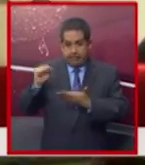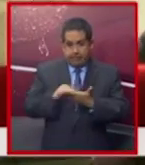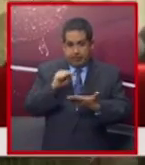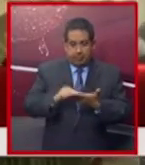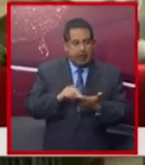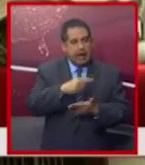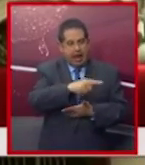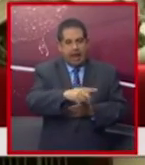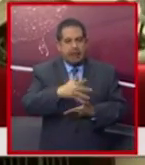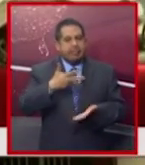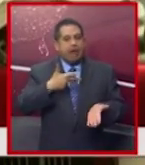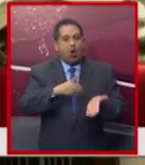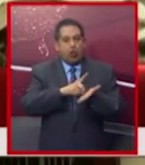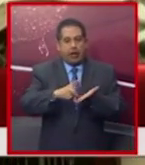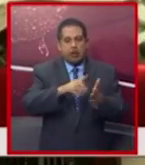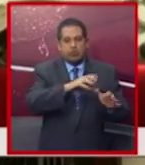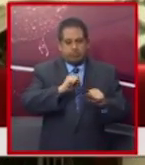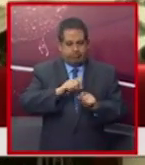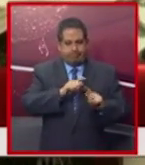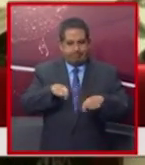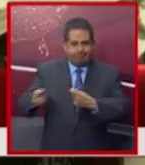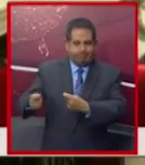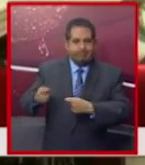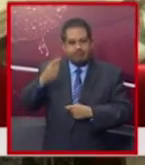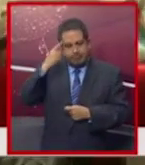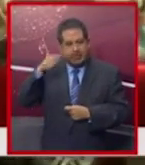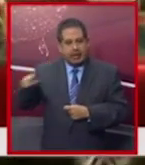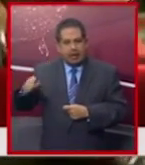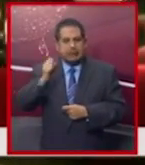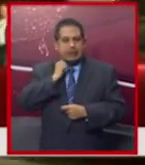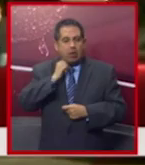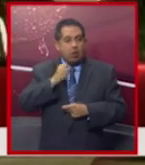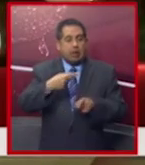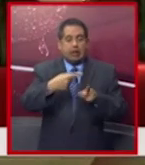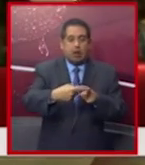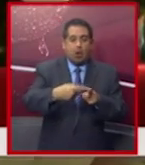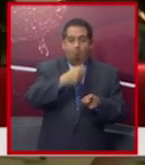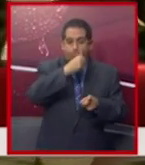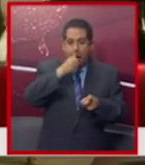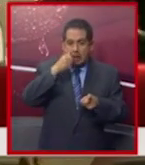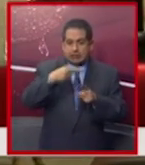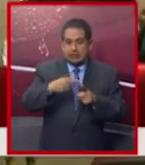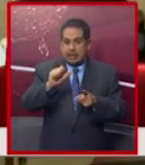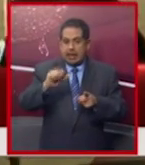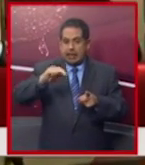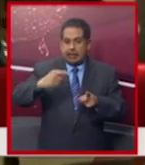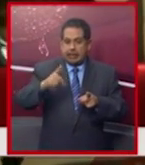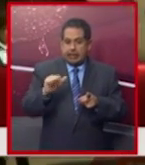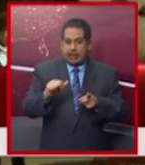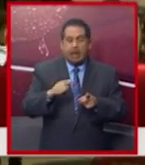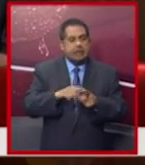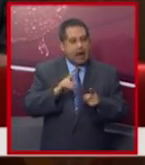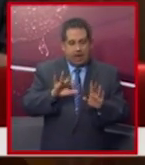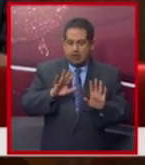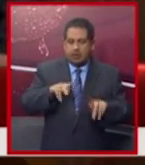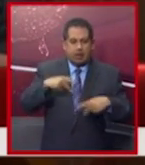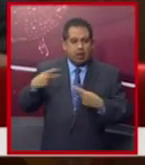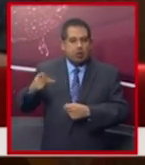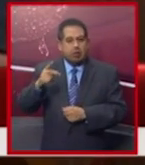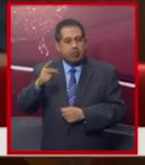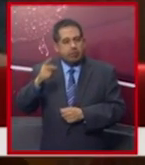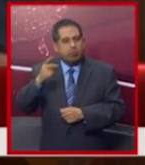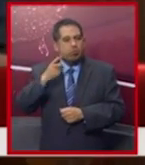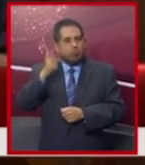del recinto, ubicado en la calle de Juárez, esquina Ángela Peralta, pasan a ser del Senado de la República. Es para